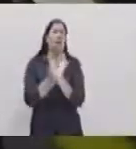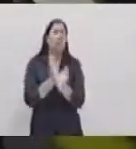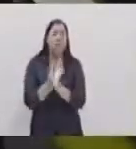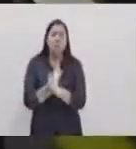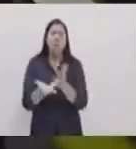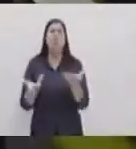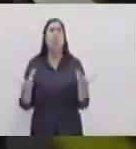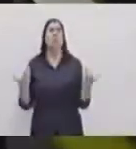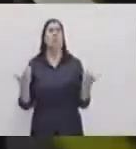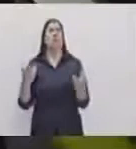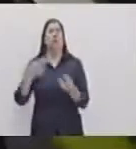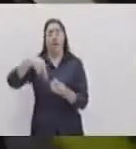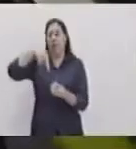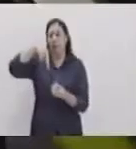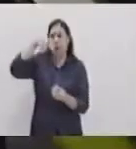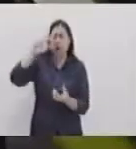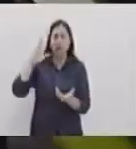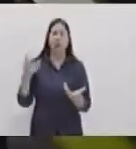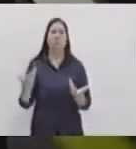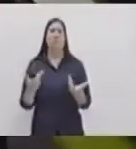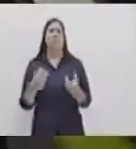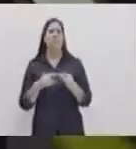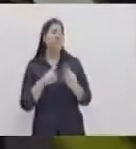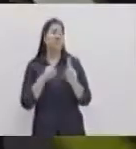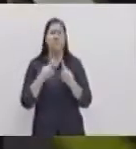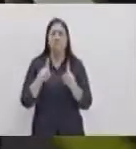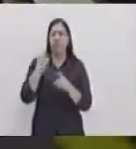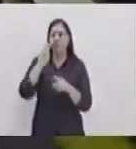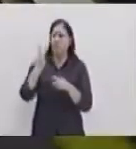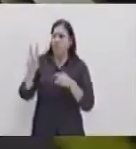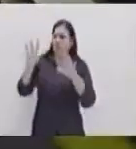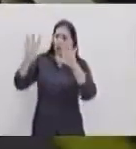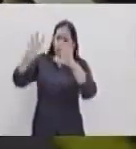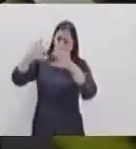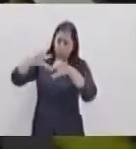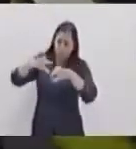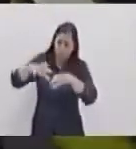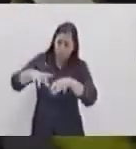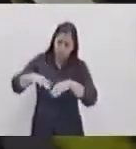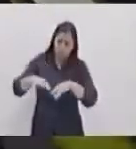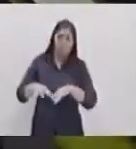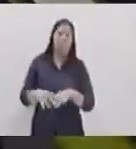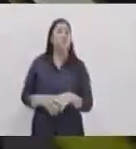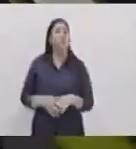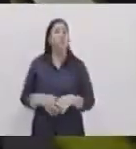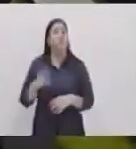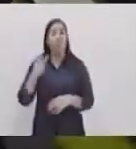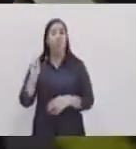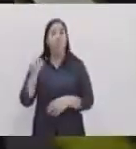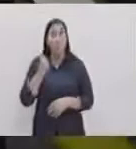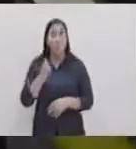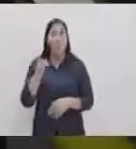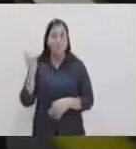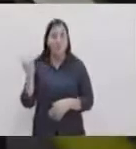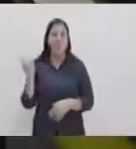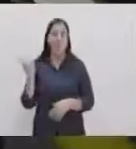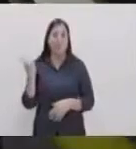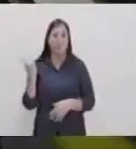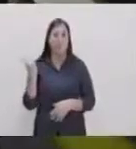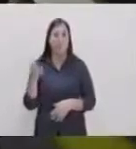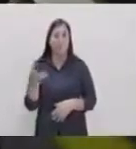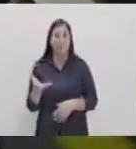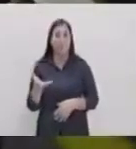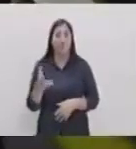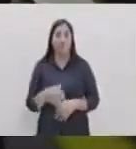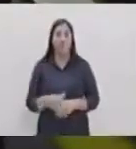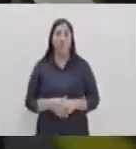lechugas, los rábanos, están básicamente a las falditas de las montañas, y lejos